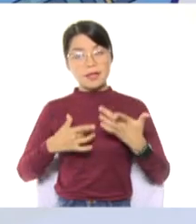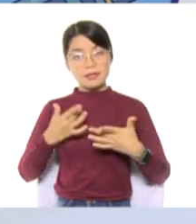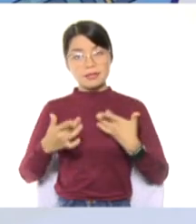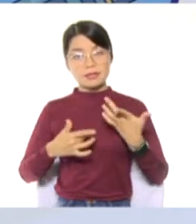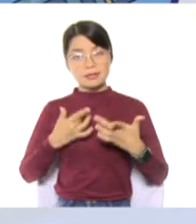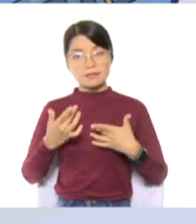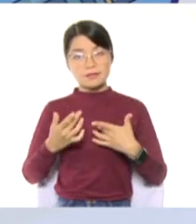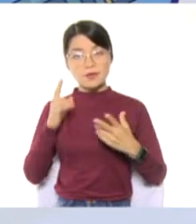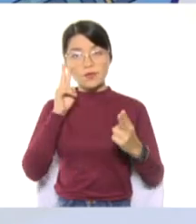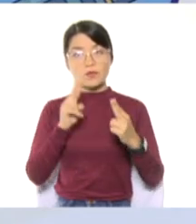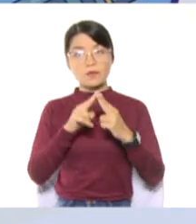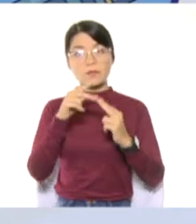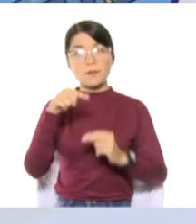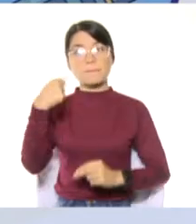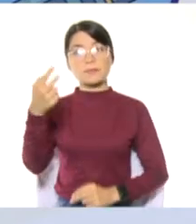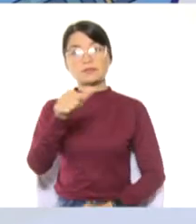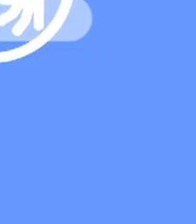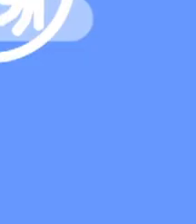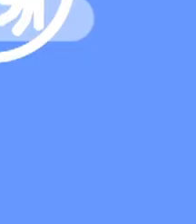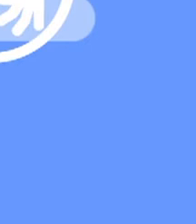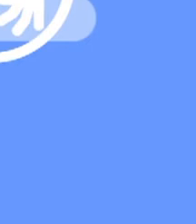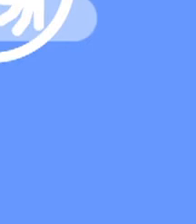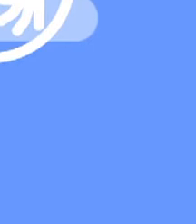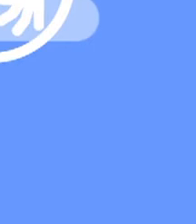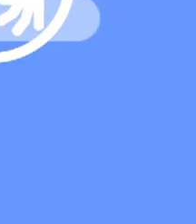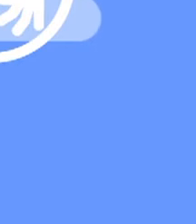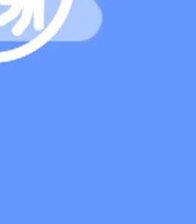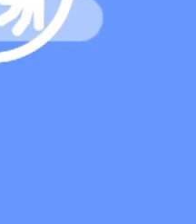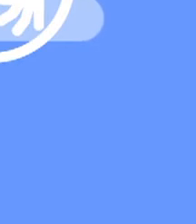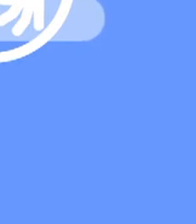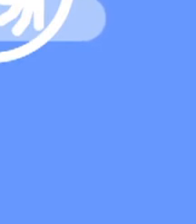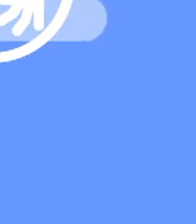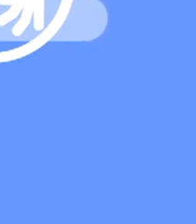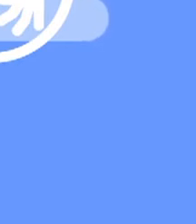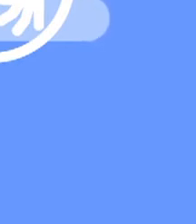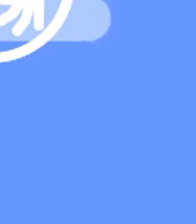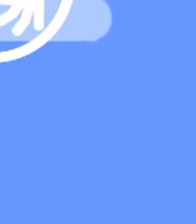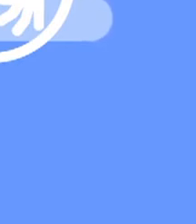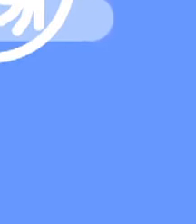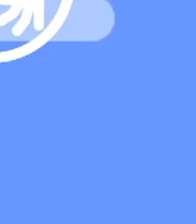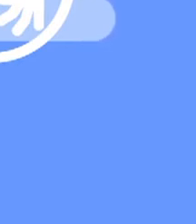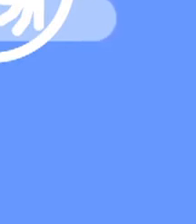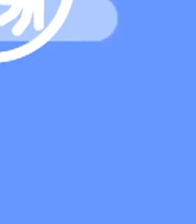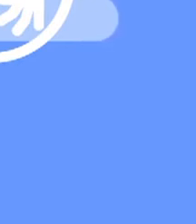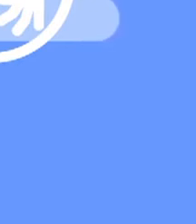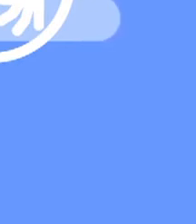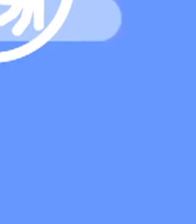secuencia. Entonces nos vemos la próxima semana. See you.